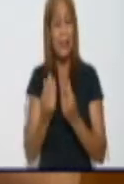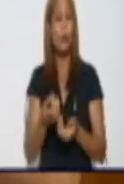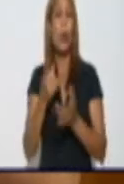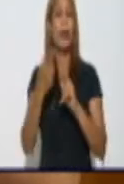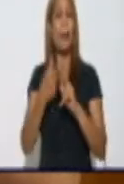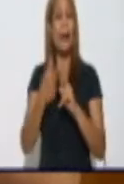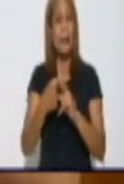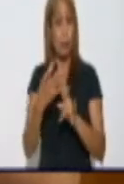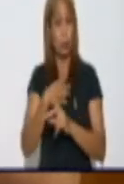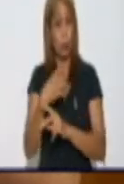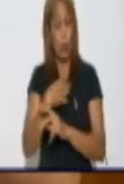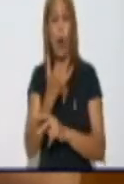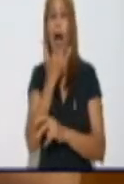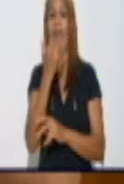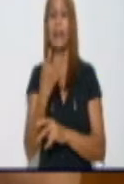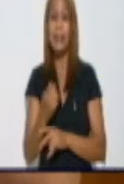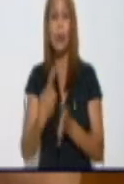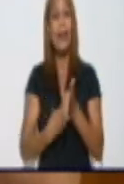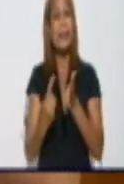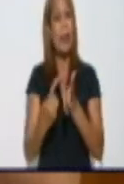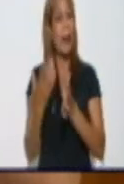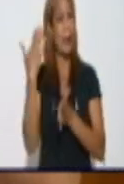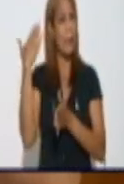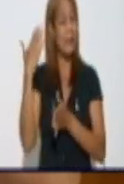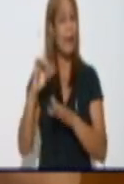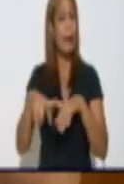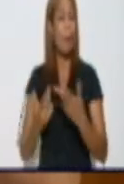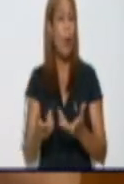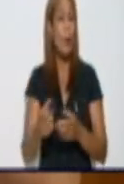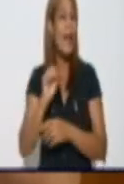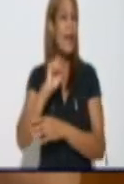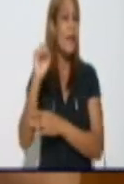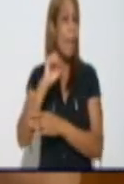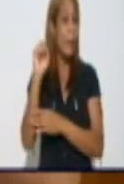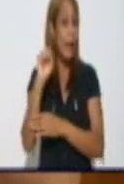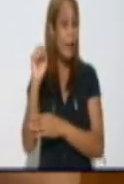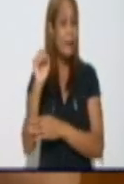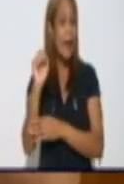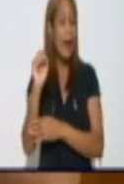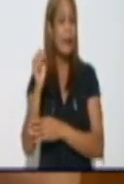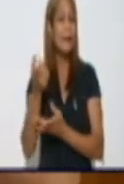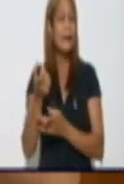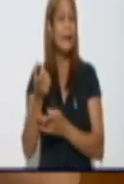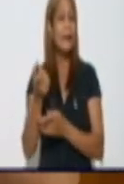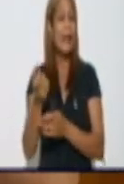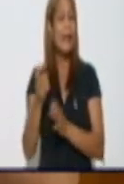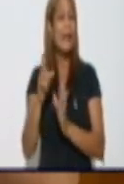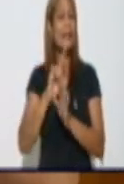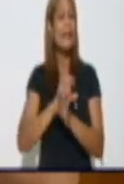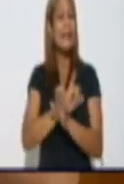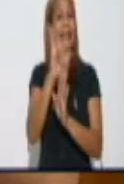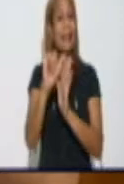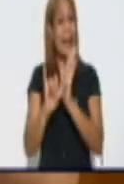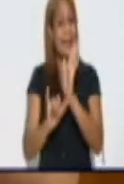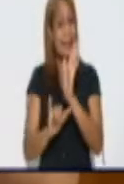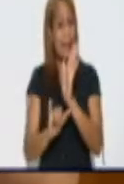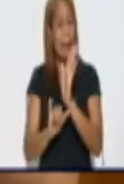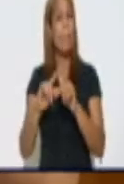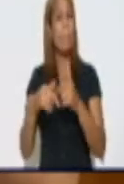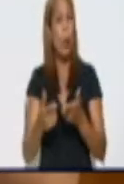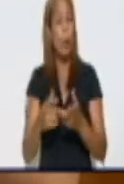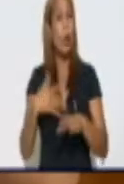en la semana pasada con la planta potabilizadora Santa Isabel, producto a la alta turbidez que tuvo en las aguas